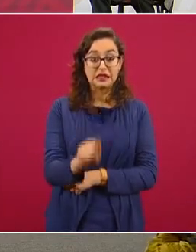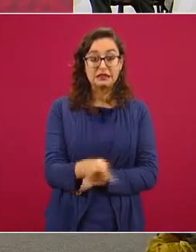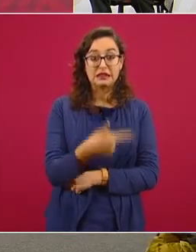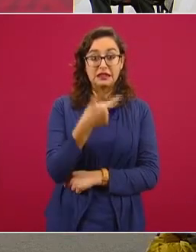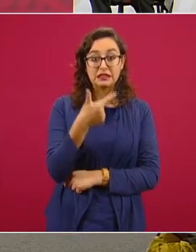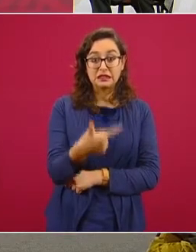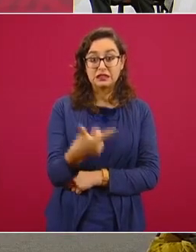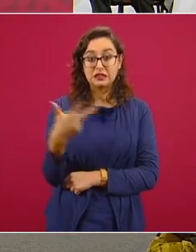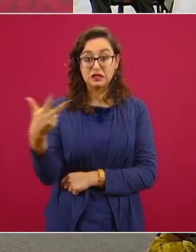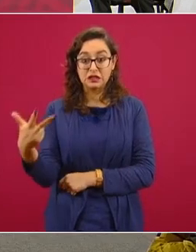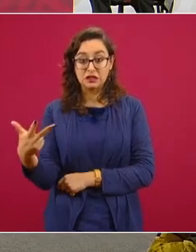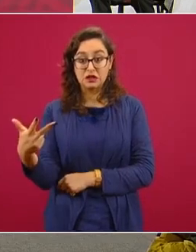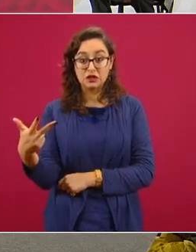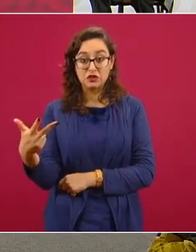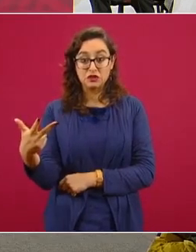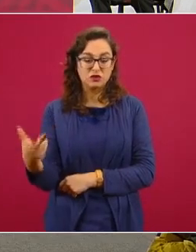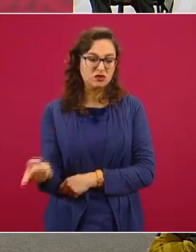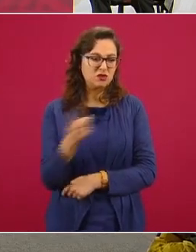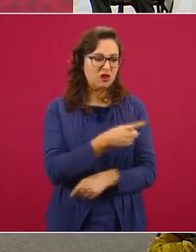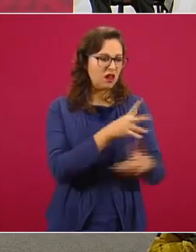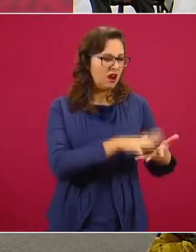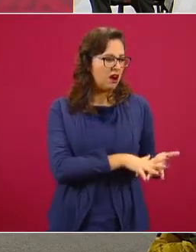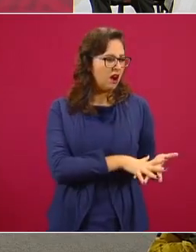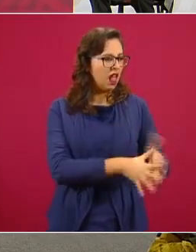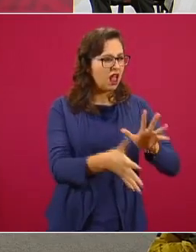delincuencia 58,